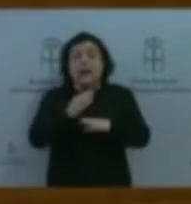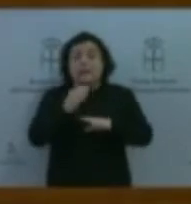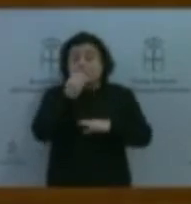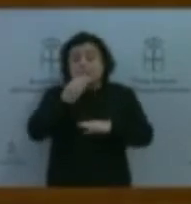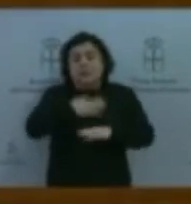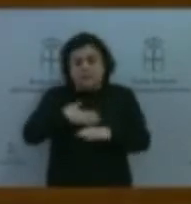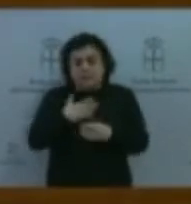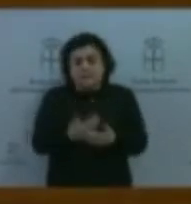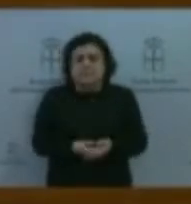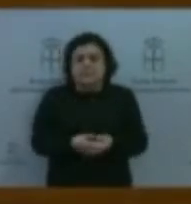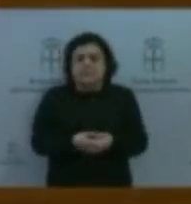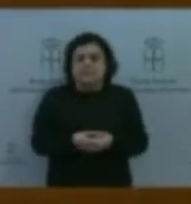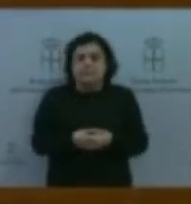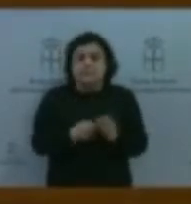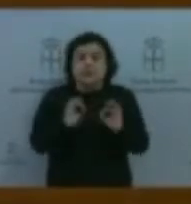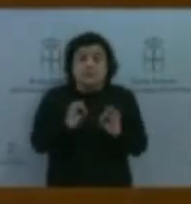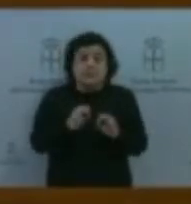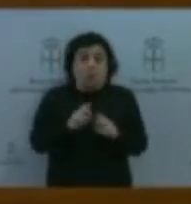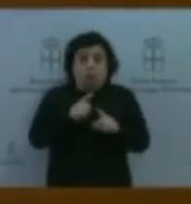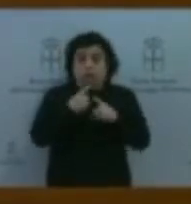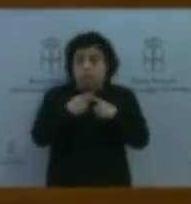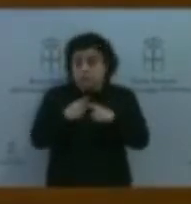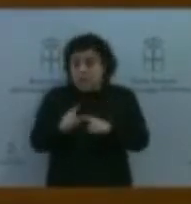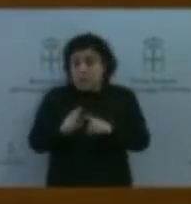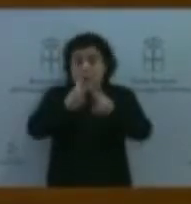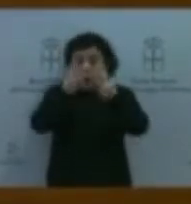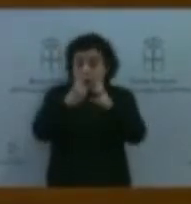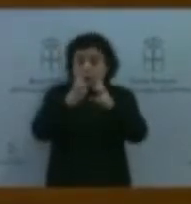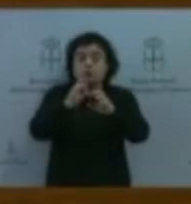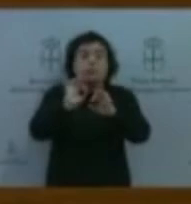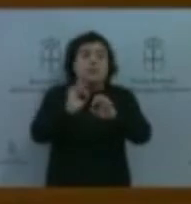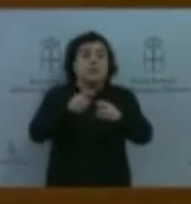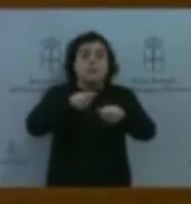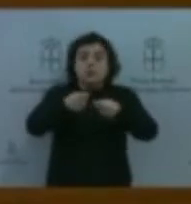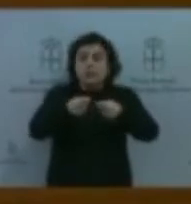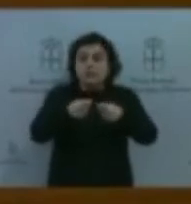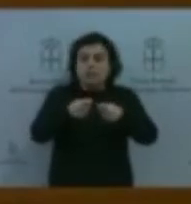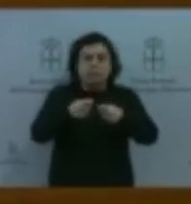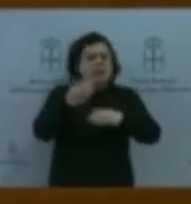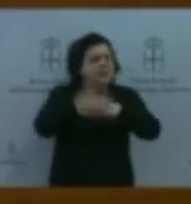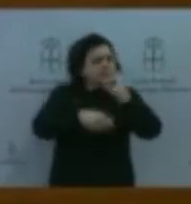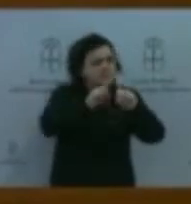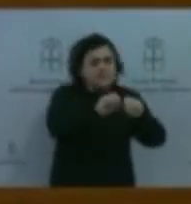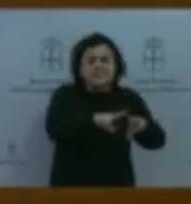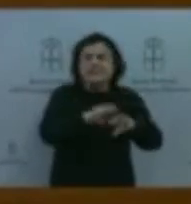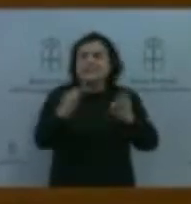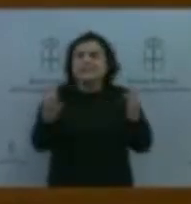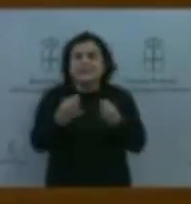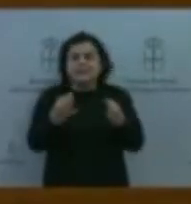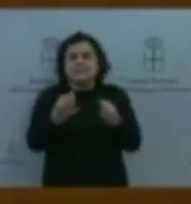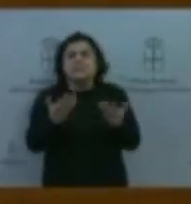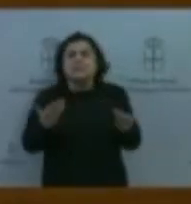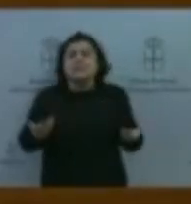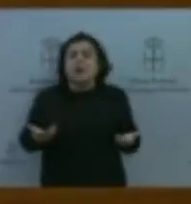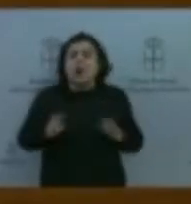negociación, sin líneas rojas, pero otro elemento de negociación es qué sucede con los 80 millones de euros, 76 millones de euros,